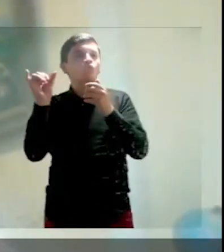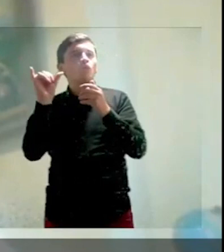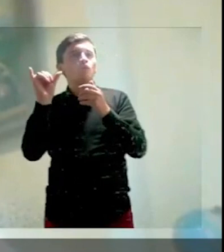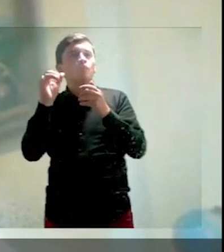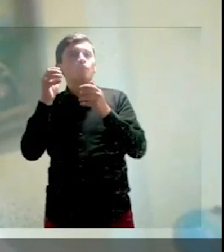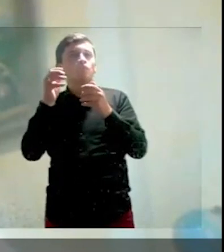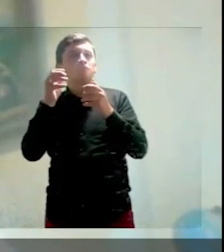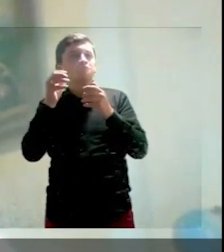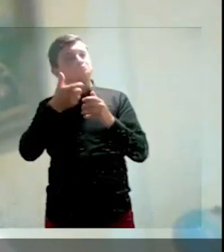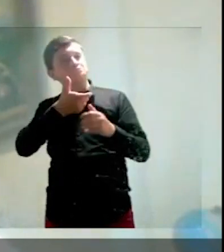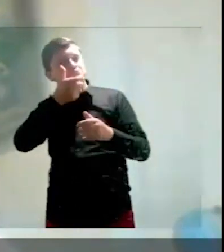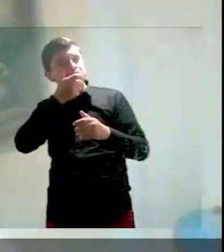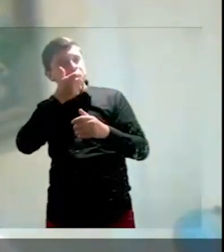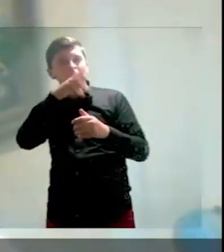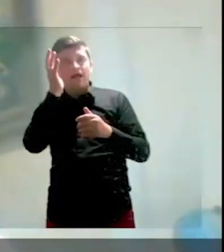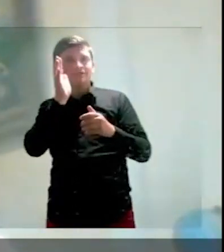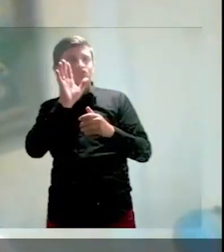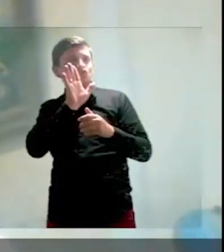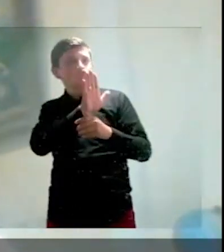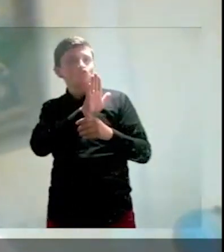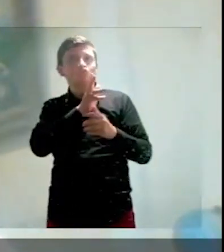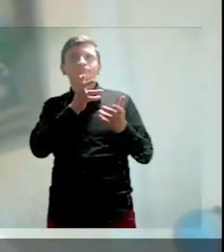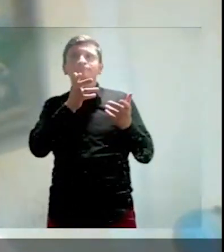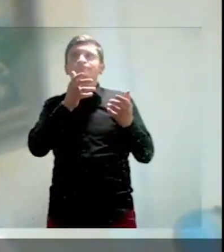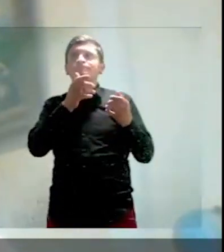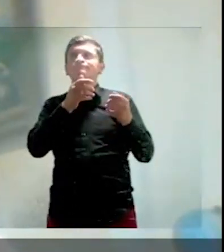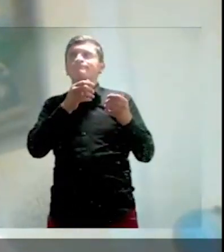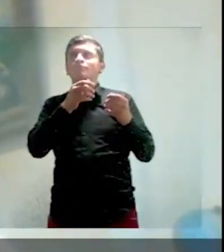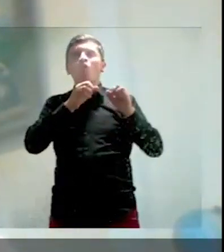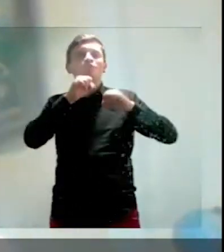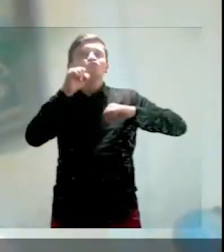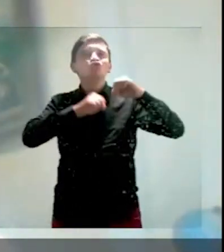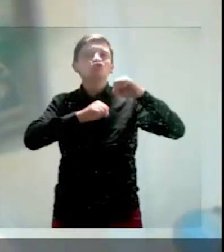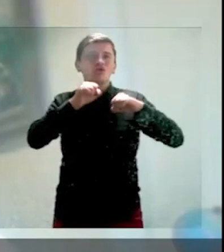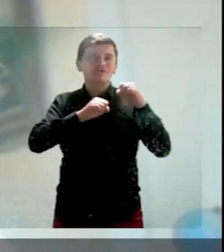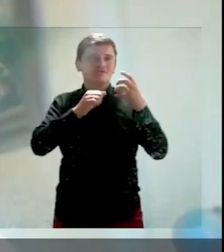calificando cada día más las opciones